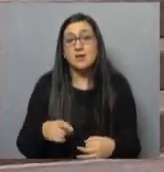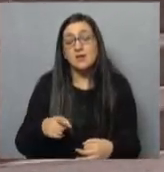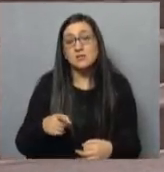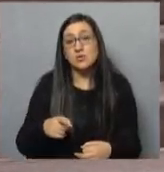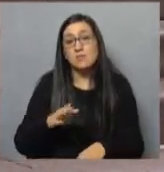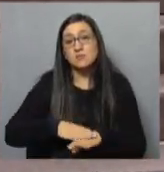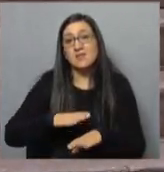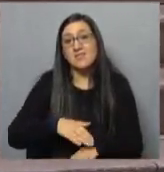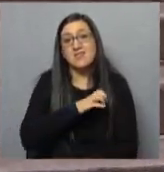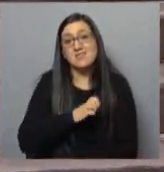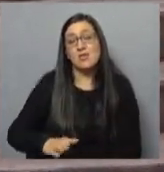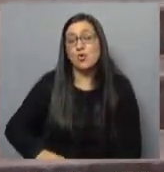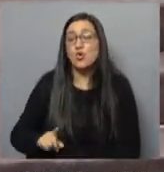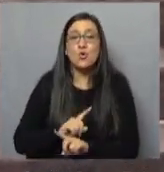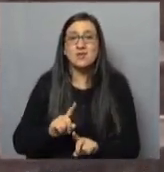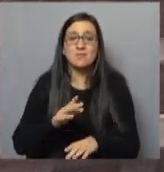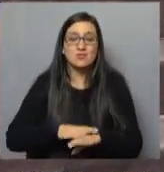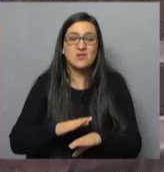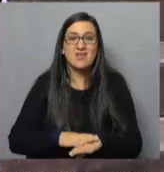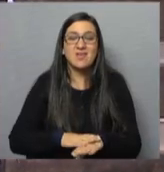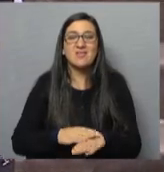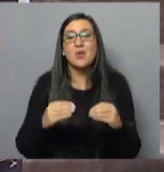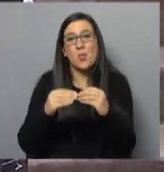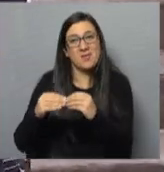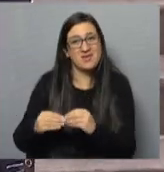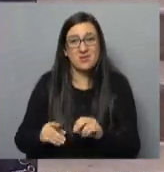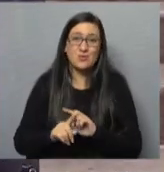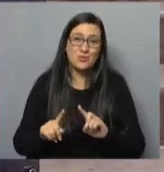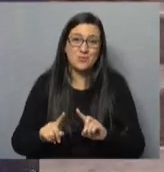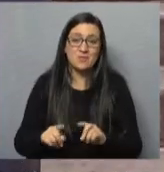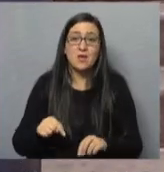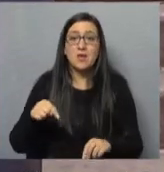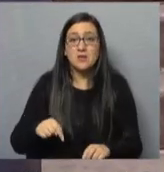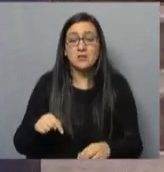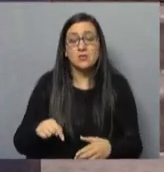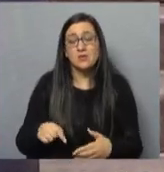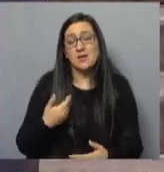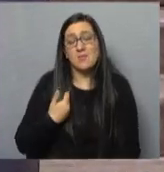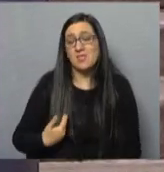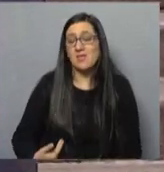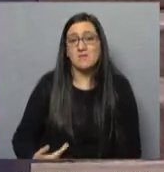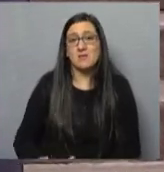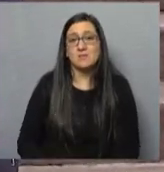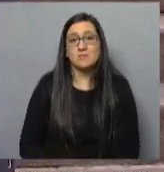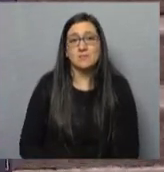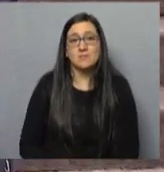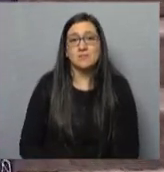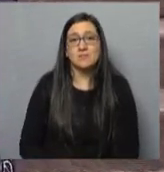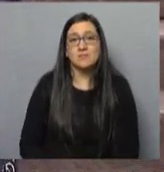Estado y no a nosotros tapar los agujeros que él mismo produce. Este, la verdad, es un suceso lamentable que